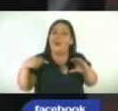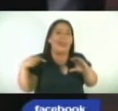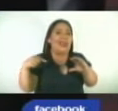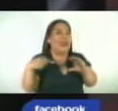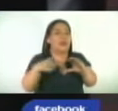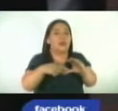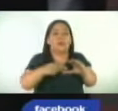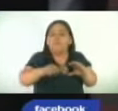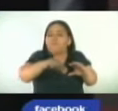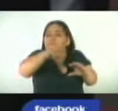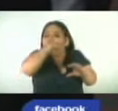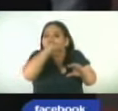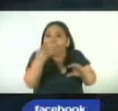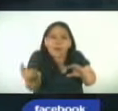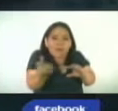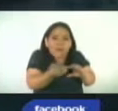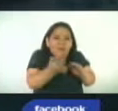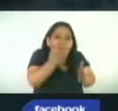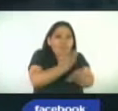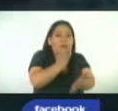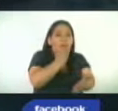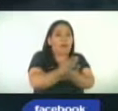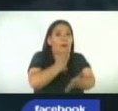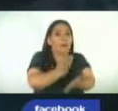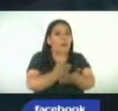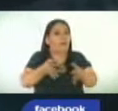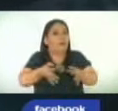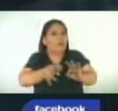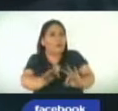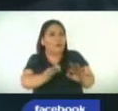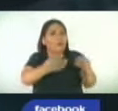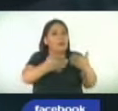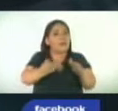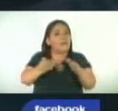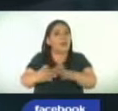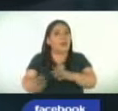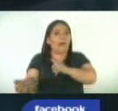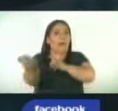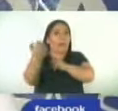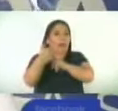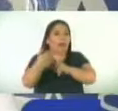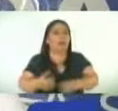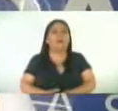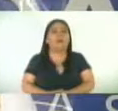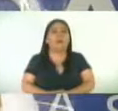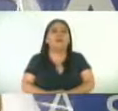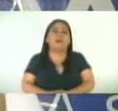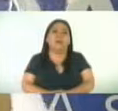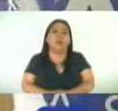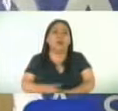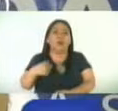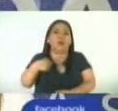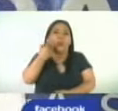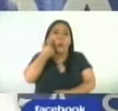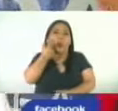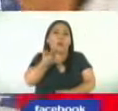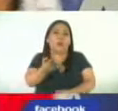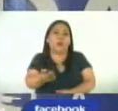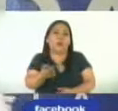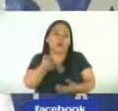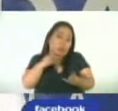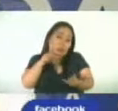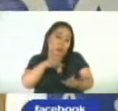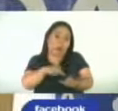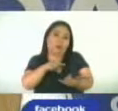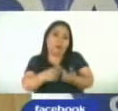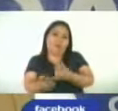preferida de los estafadores, quienes utilizan diversos métodos para engañar a la población. Pues sí, sí lo he visto y me ha tocado vivirlos con mi propio teléfono, que